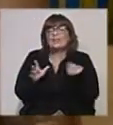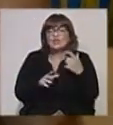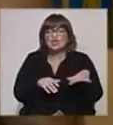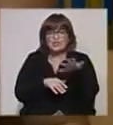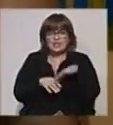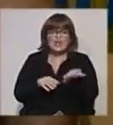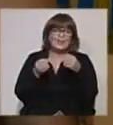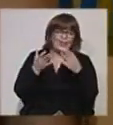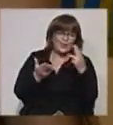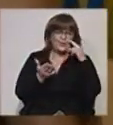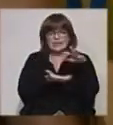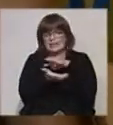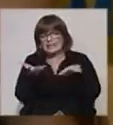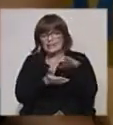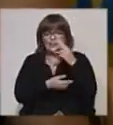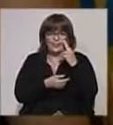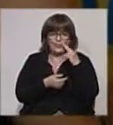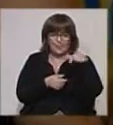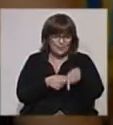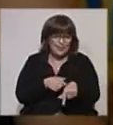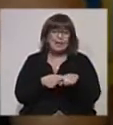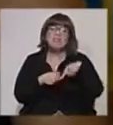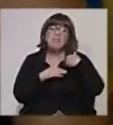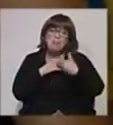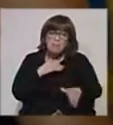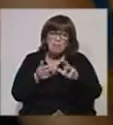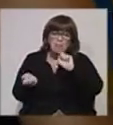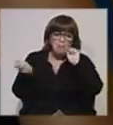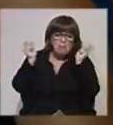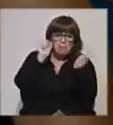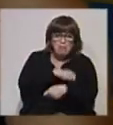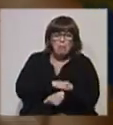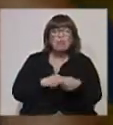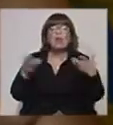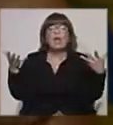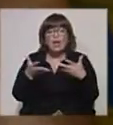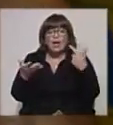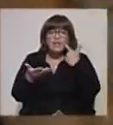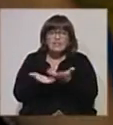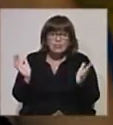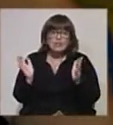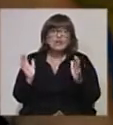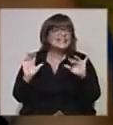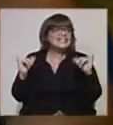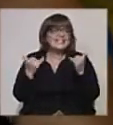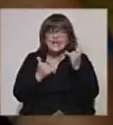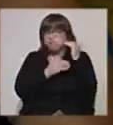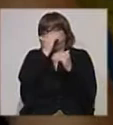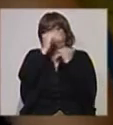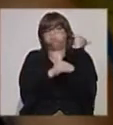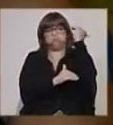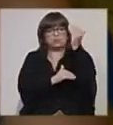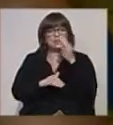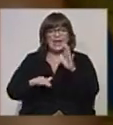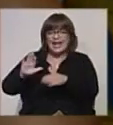varias dificultades que había en el territorio, y luego se transformó en que vimos de que se está viniendo una evolución con el candombe y